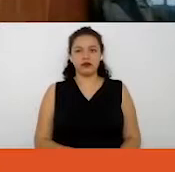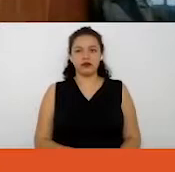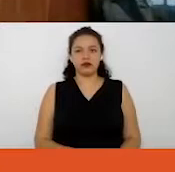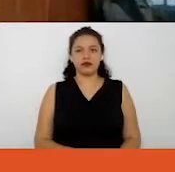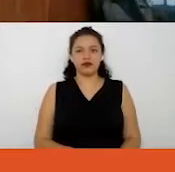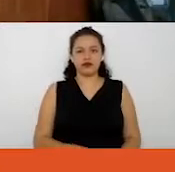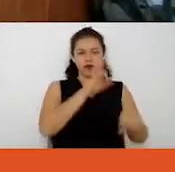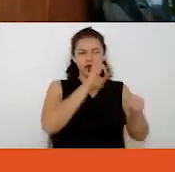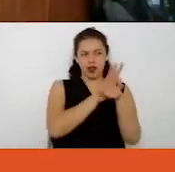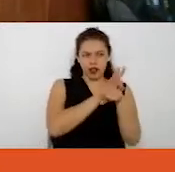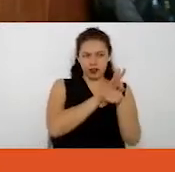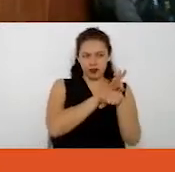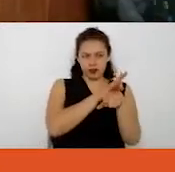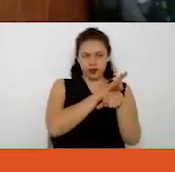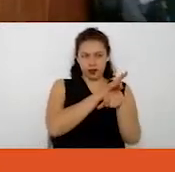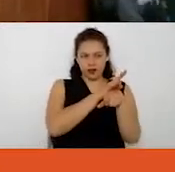Protege, Ajá.